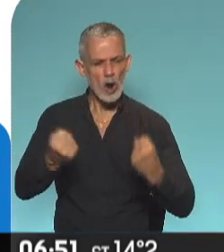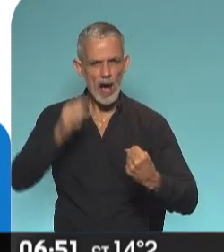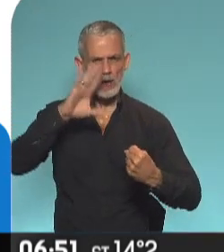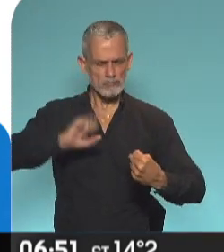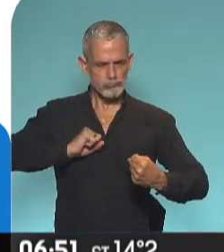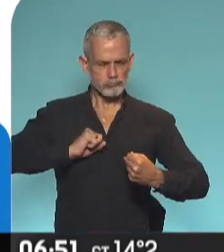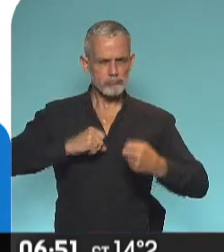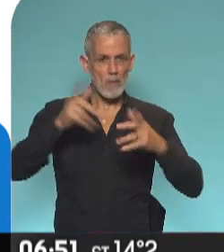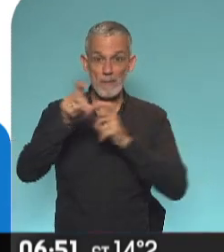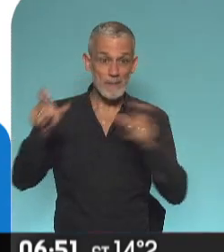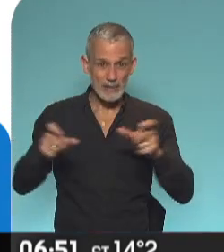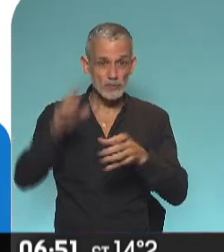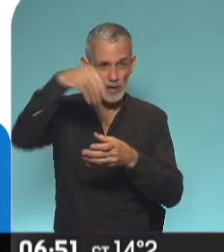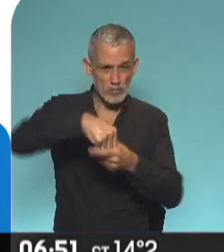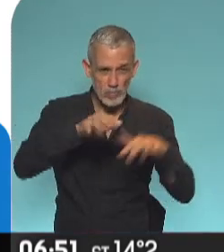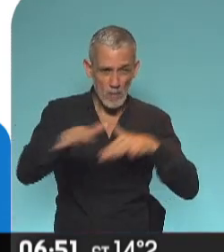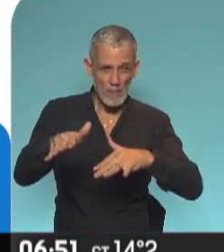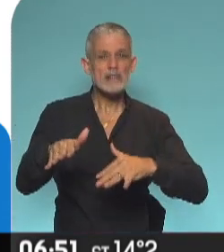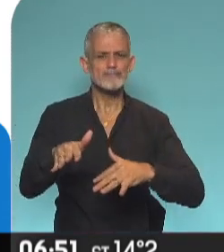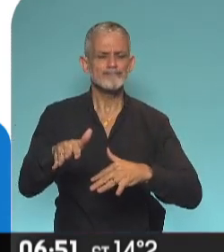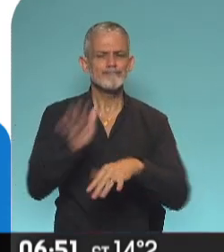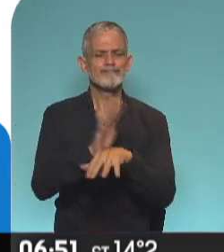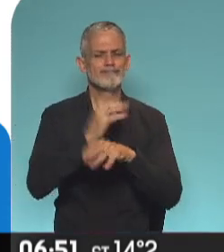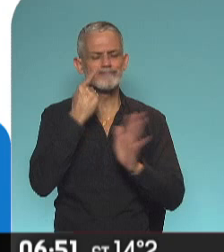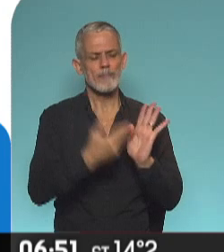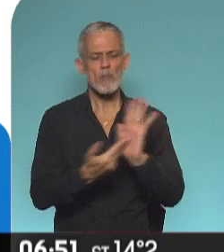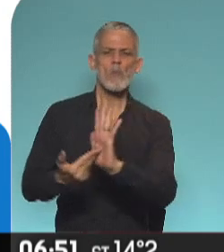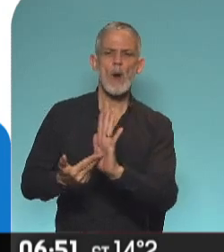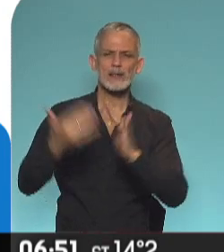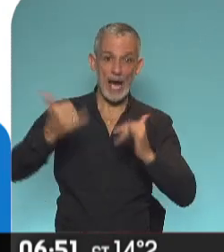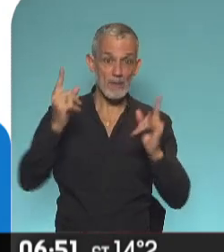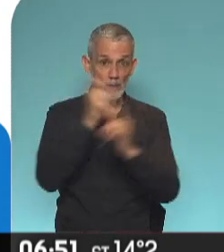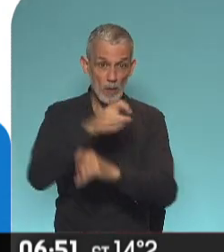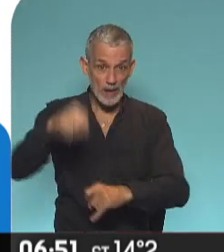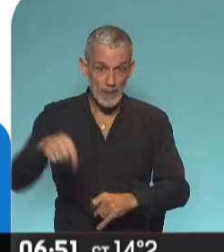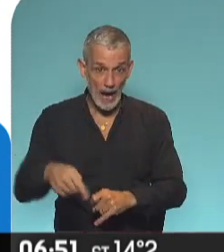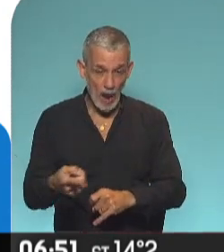las personas que las acompañan son la demostración de que, a pesar de nuestros problemas